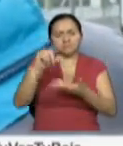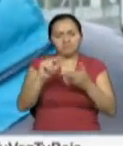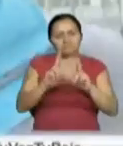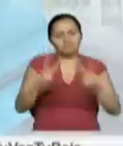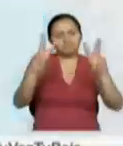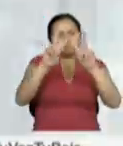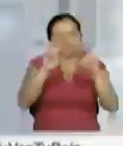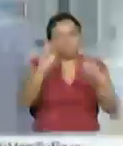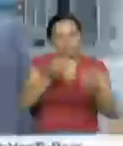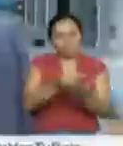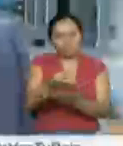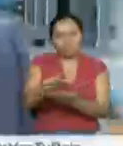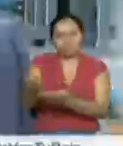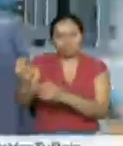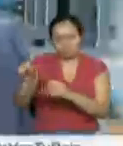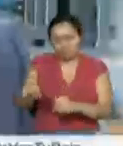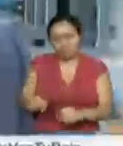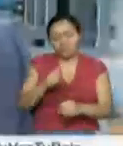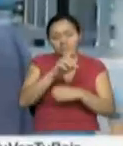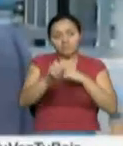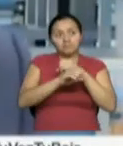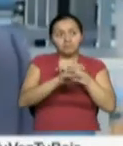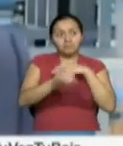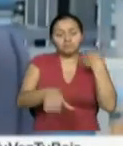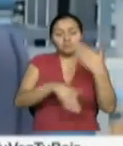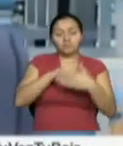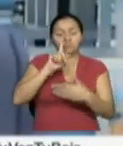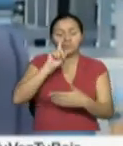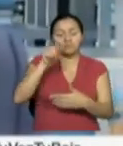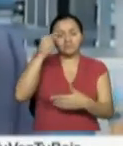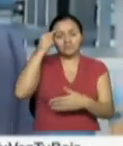mayor accesibilidad. Hay una promoción de parte del gobierno